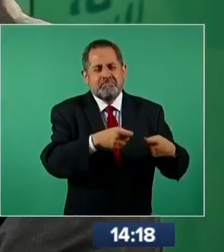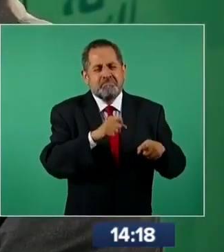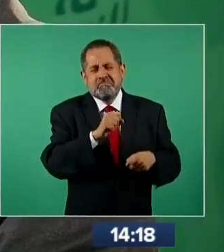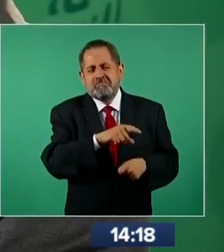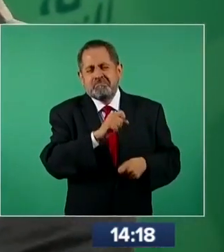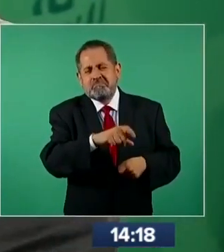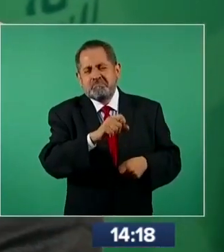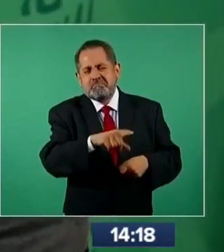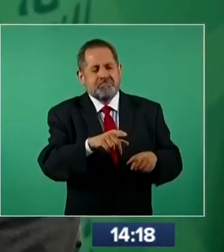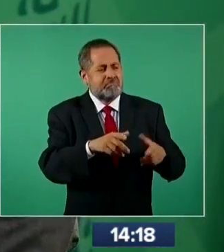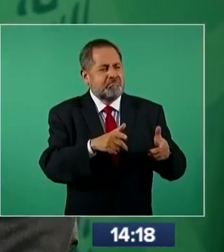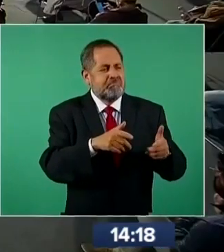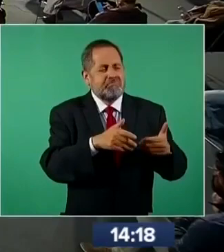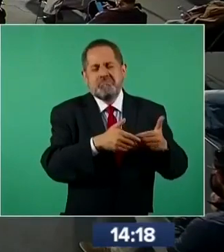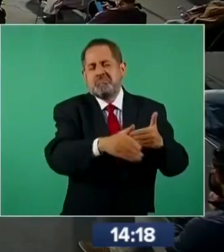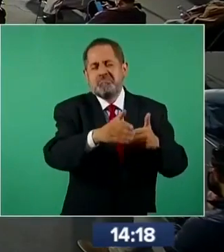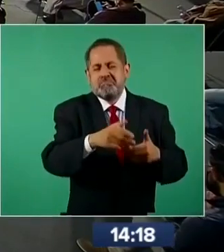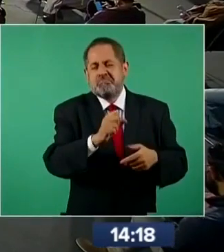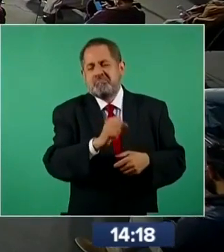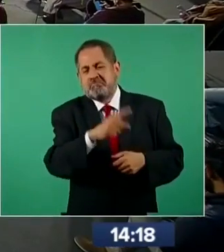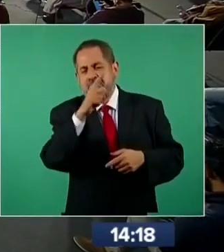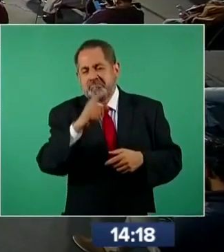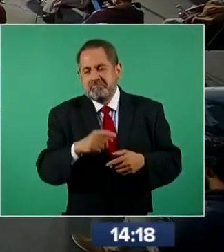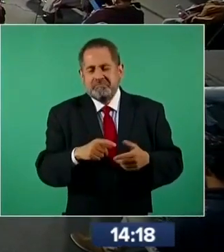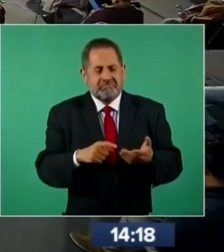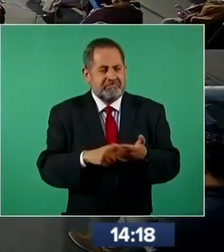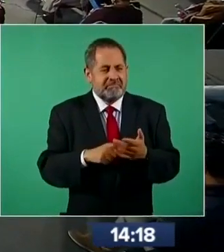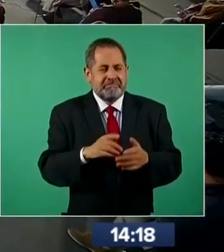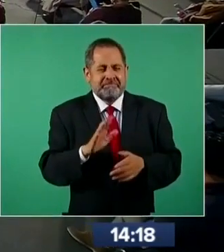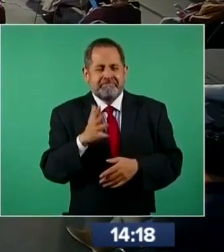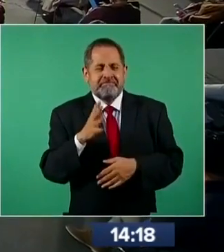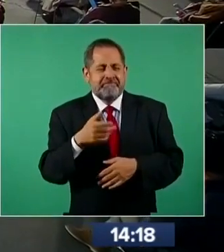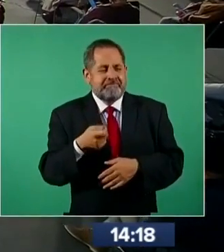ultras conservadores, casi fascistas.